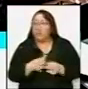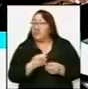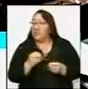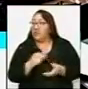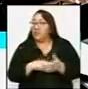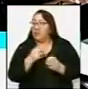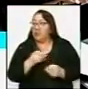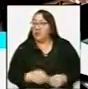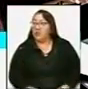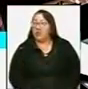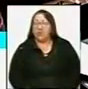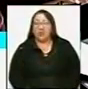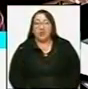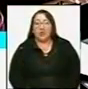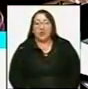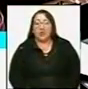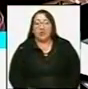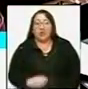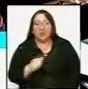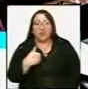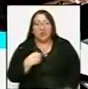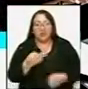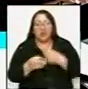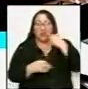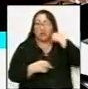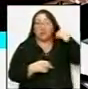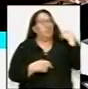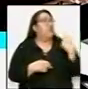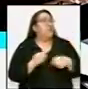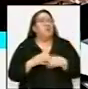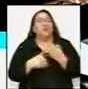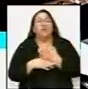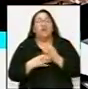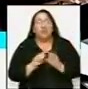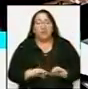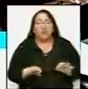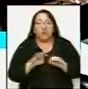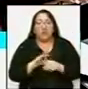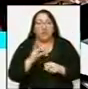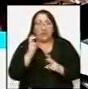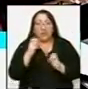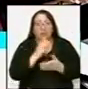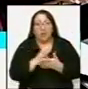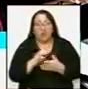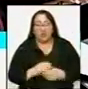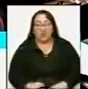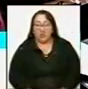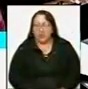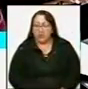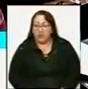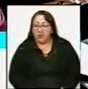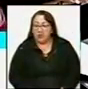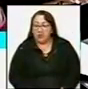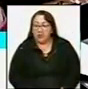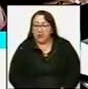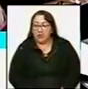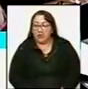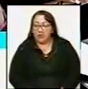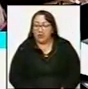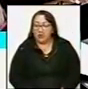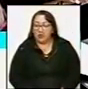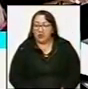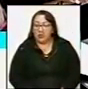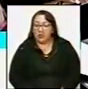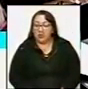en realidad si estamos señalando de forma taxativa las causales, ya no